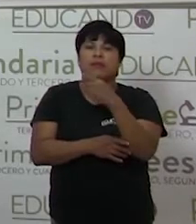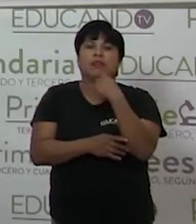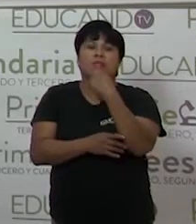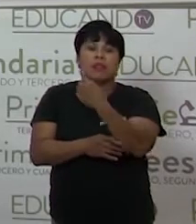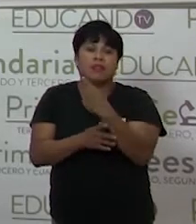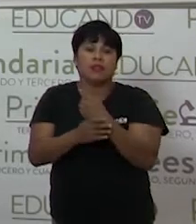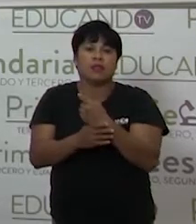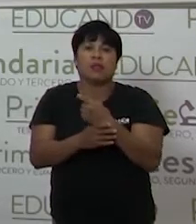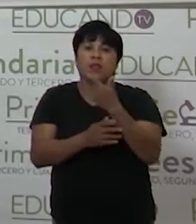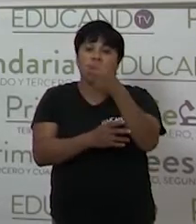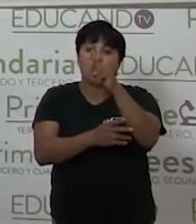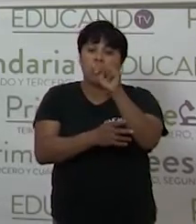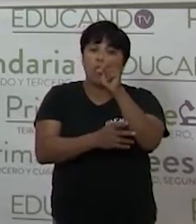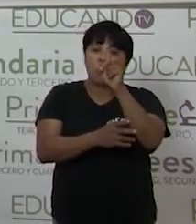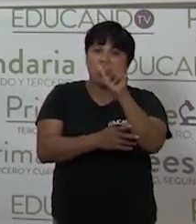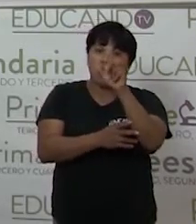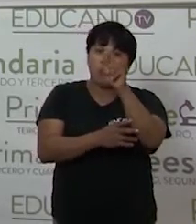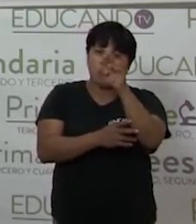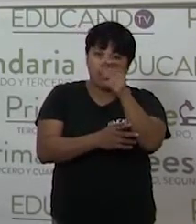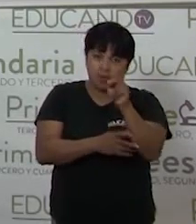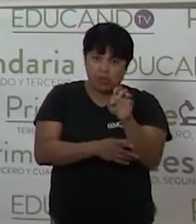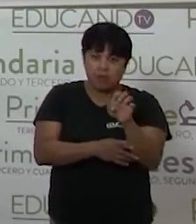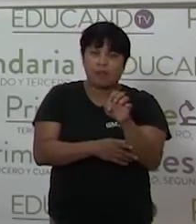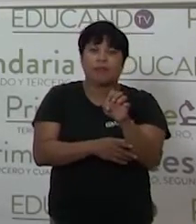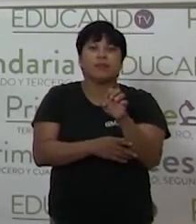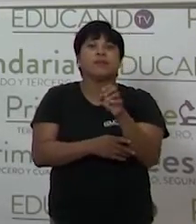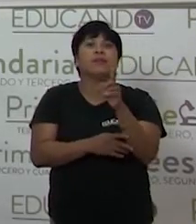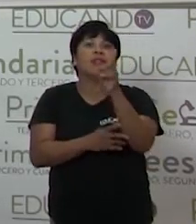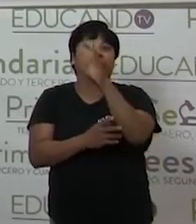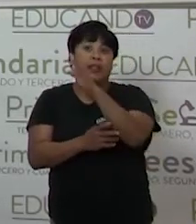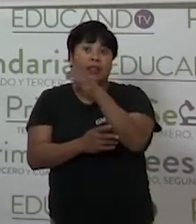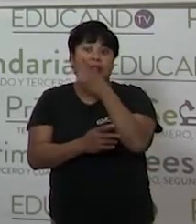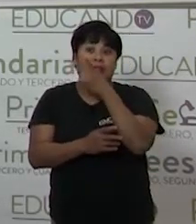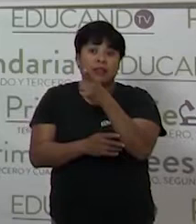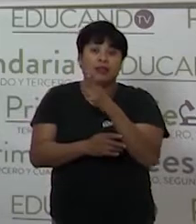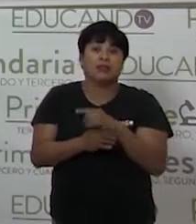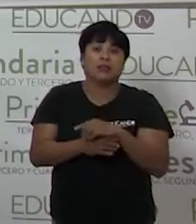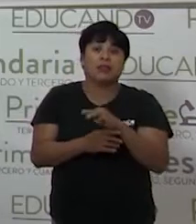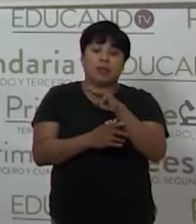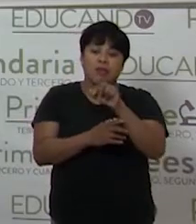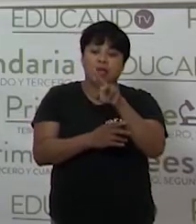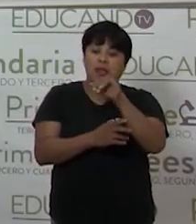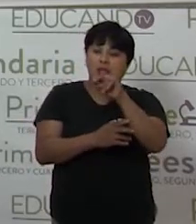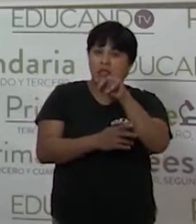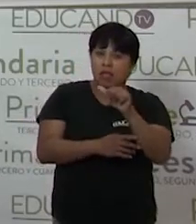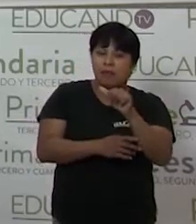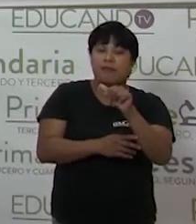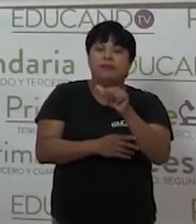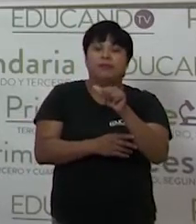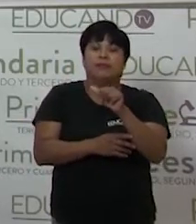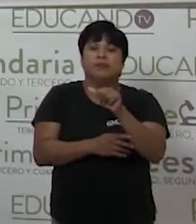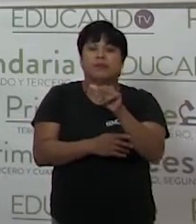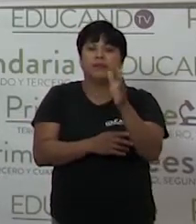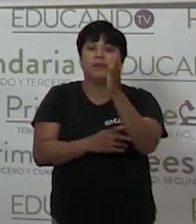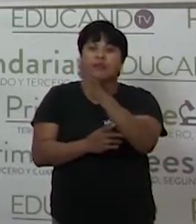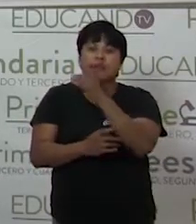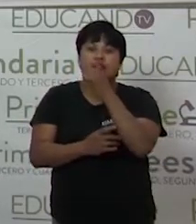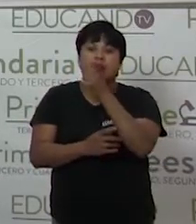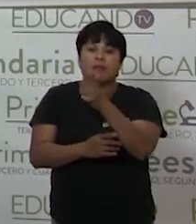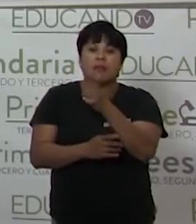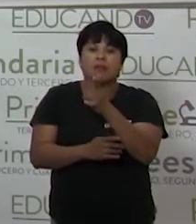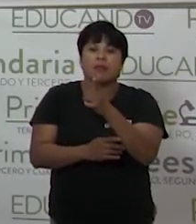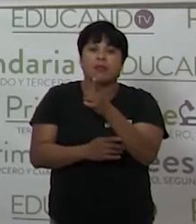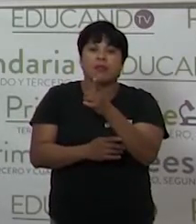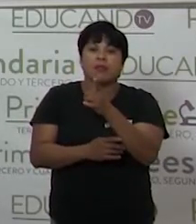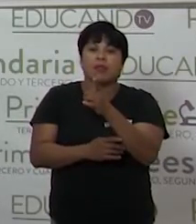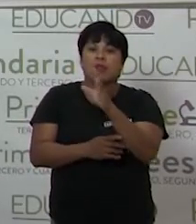aquí dice guadalupe fuerte aquí dice marina aquí